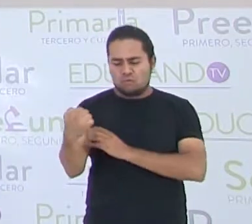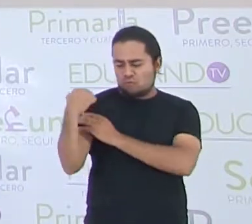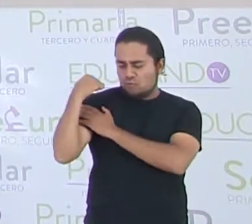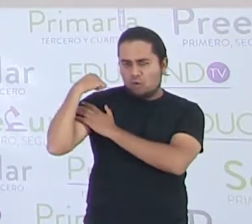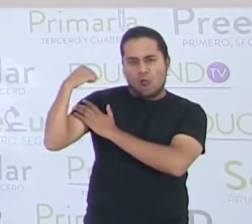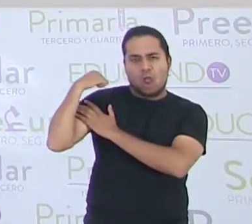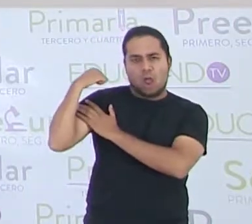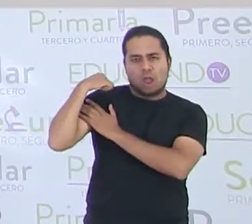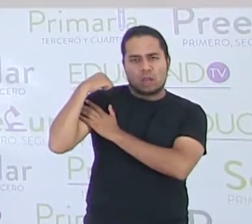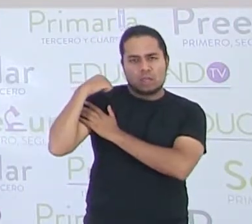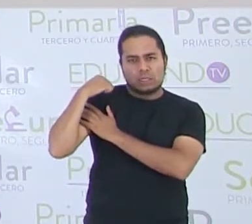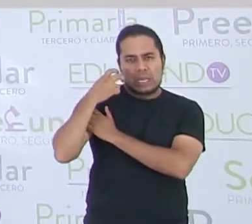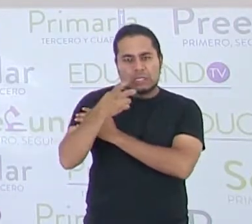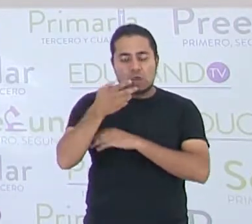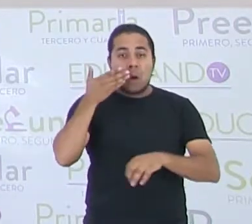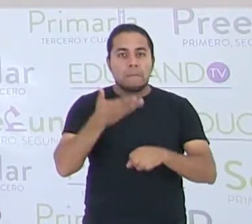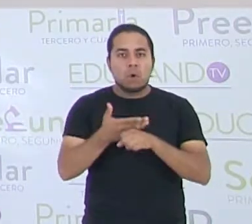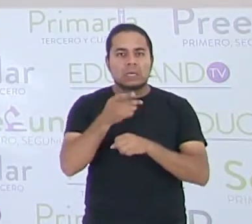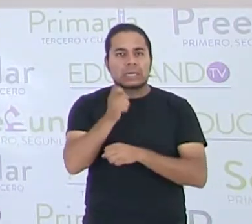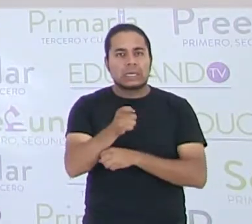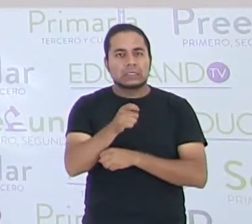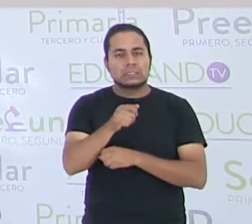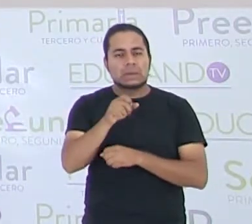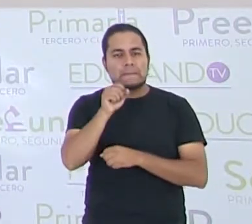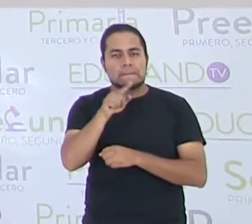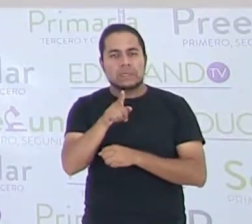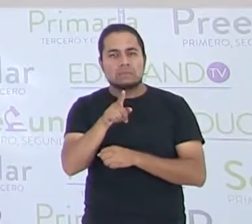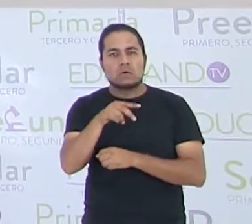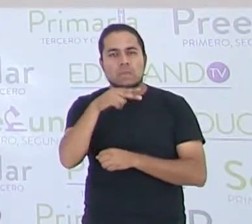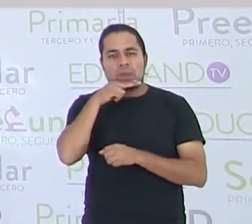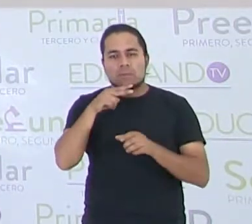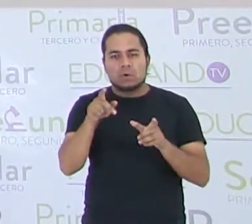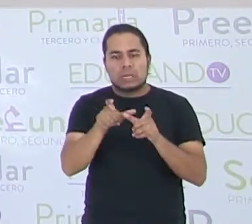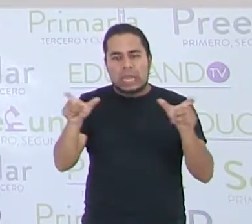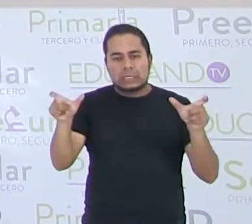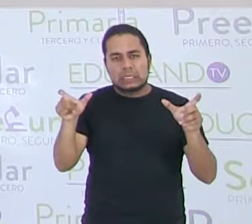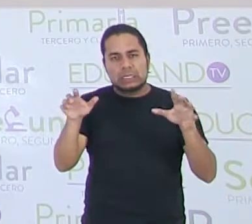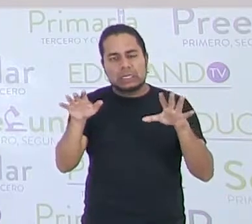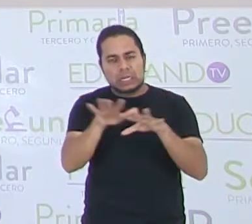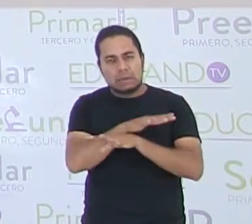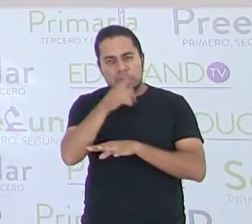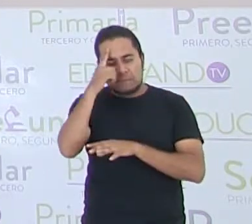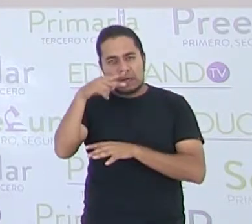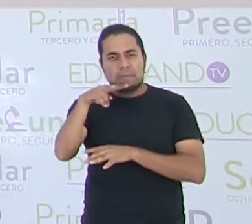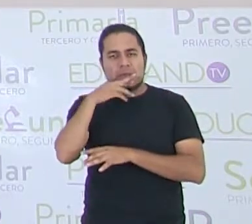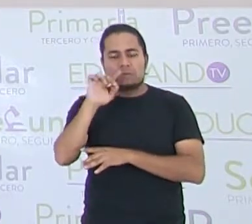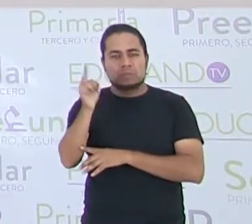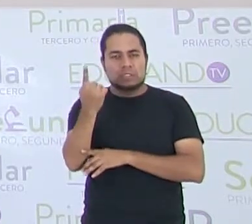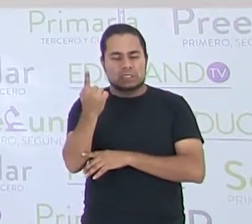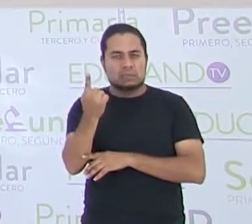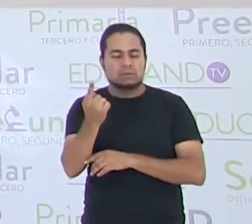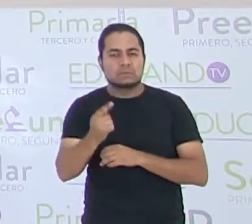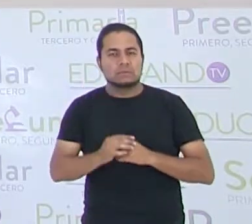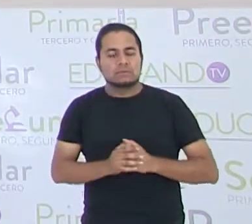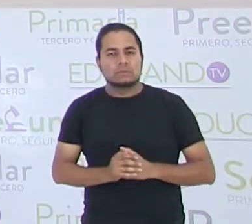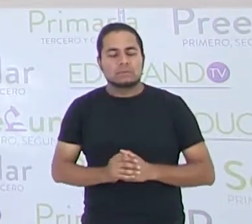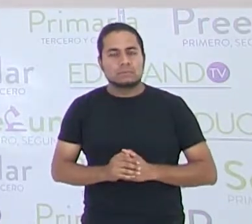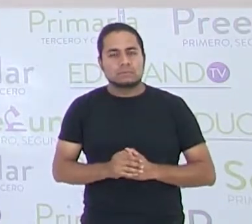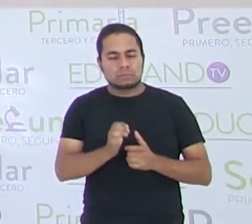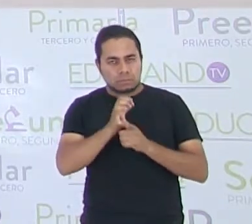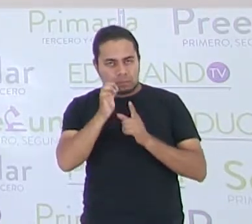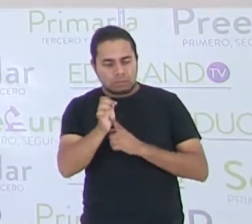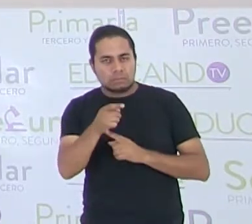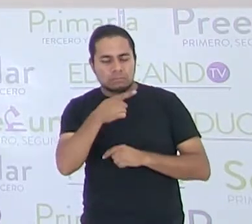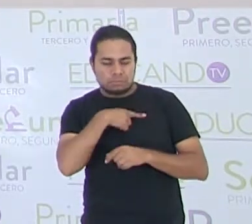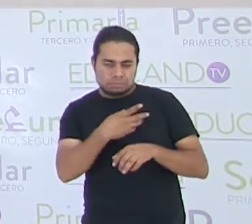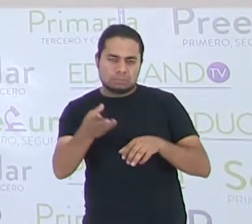La palabra muy es un adverbio que viene a modificar, a ampliar, a complementar el verbo ser. Entonces,